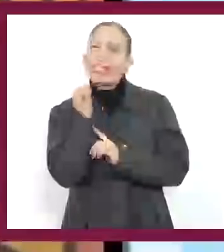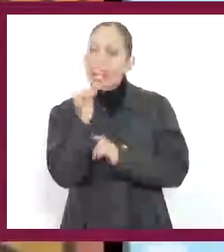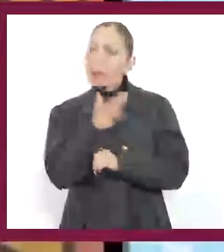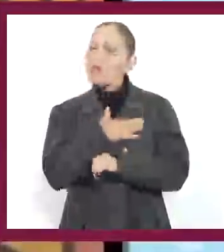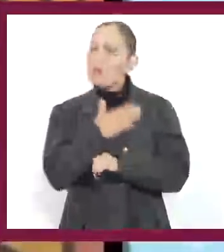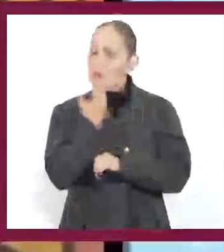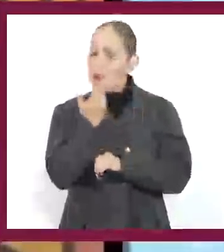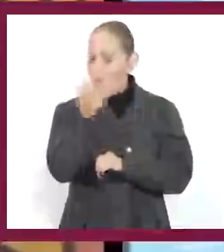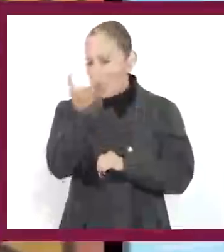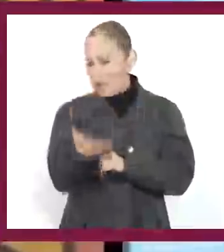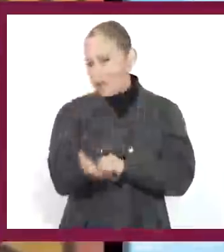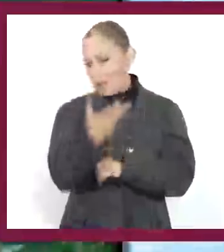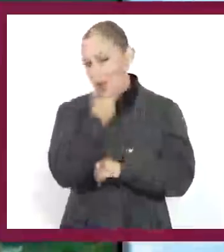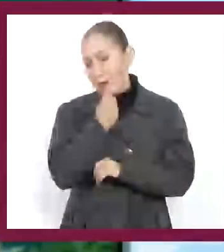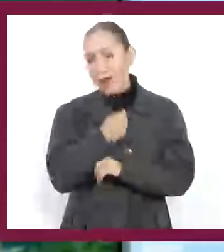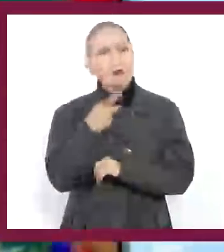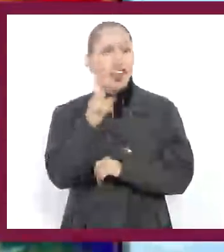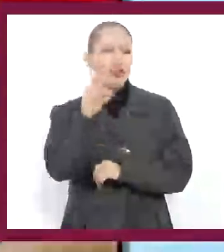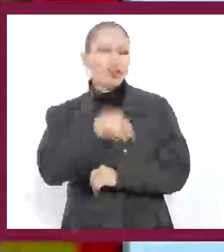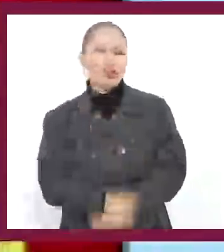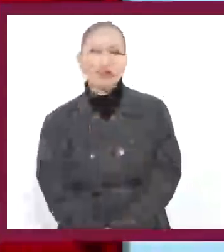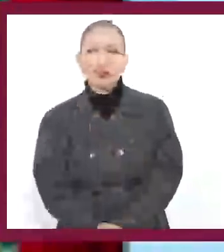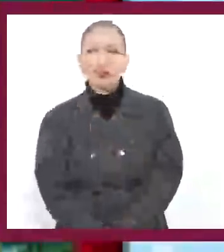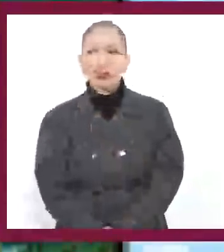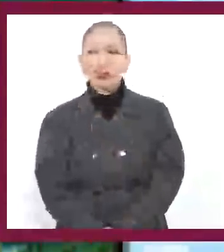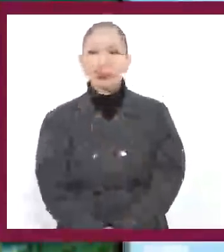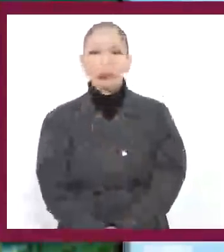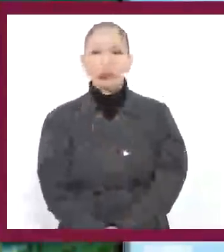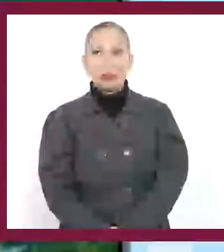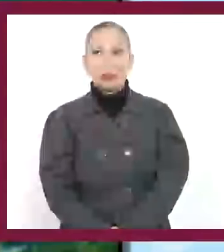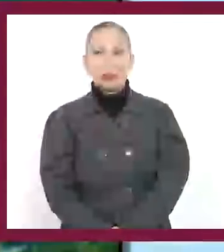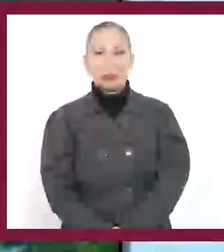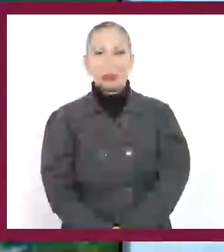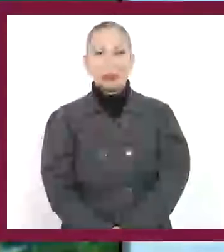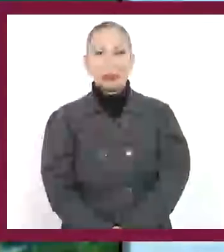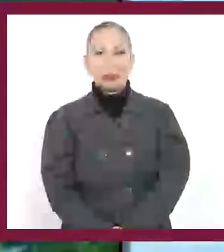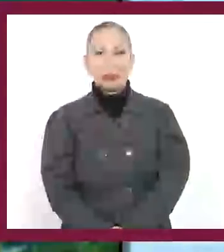buen partido, pero no.